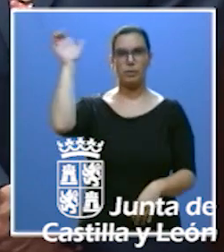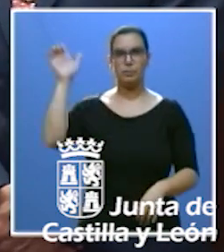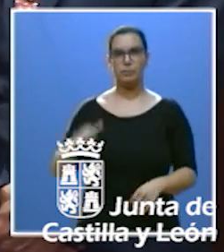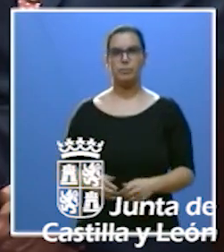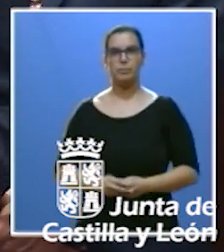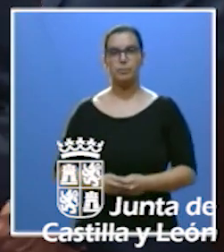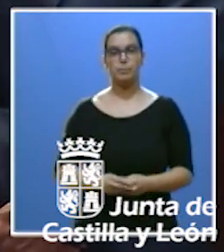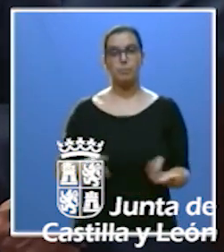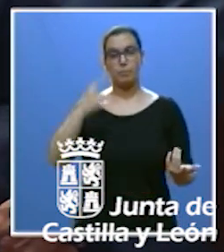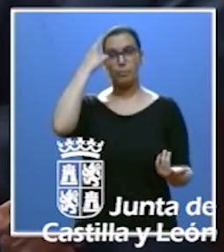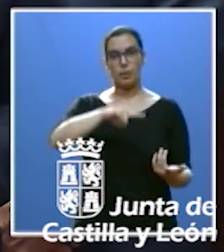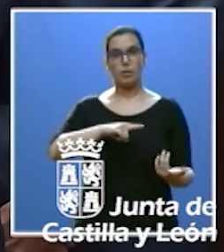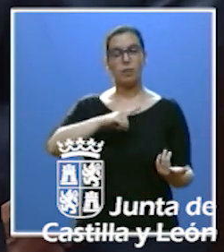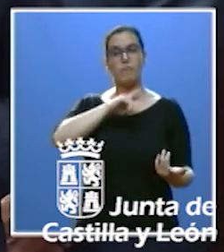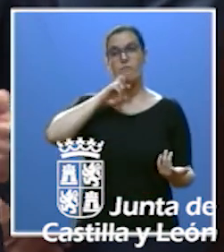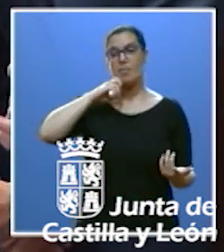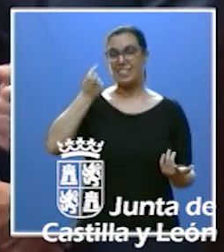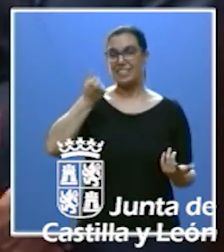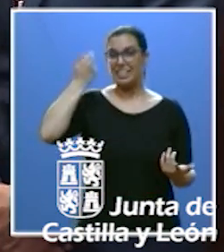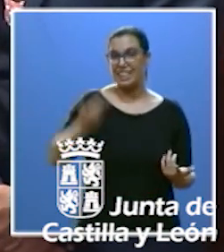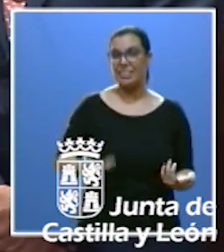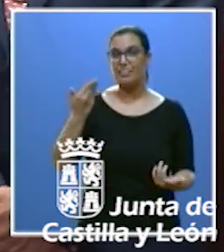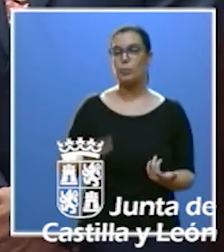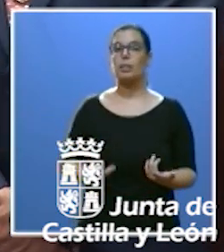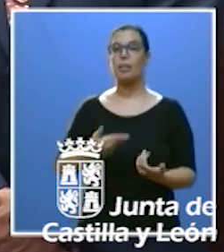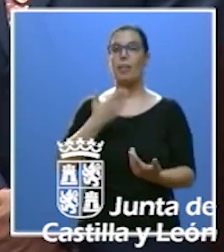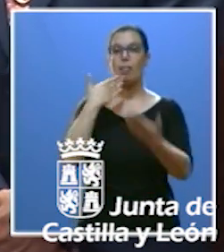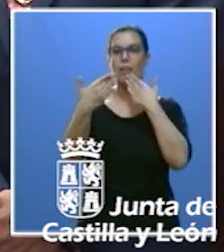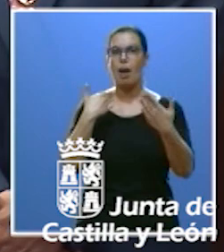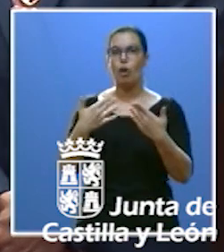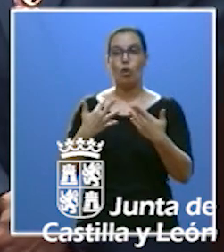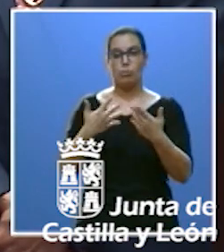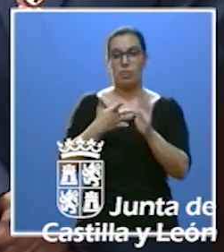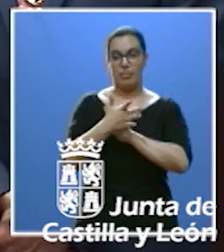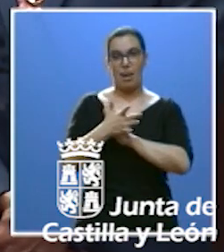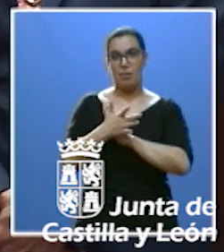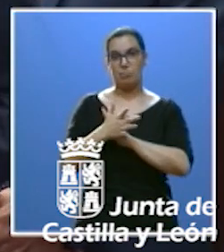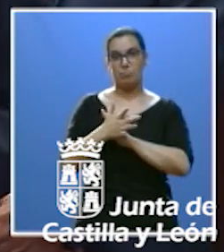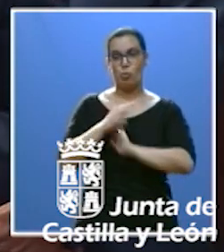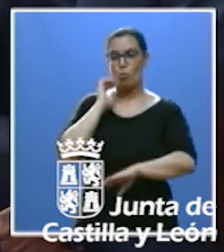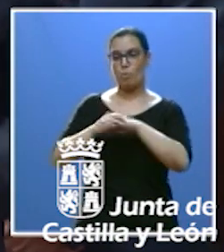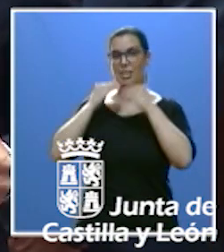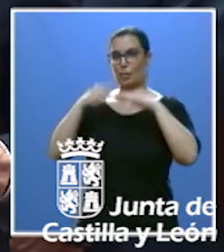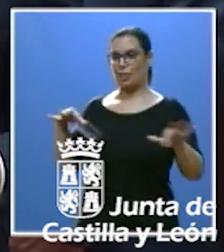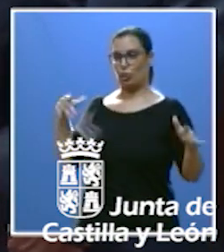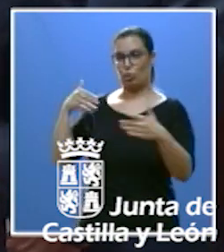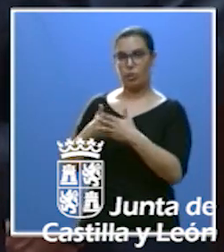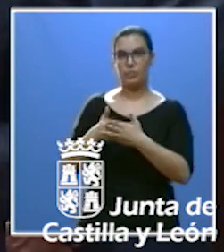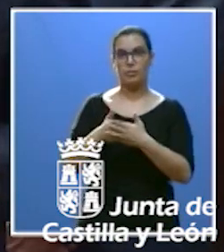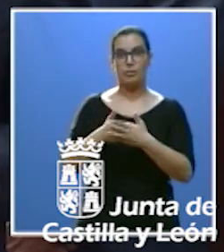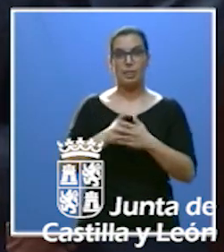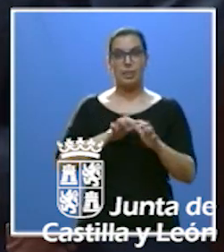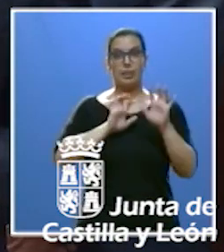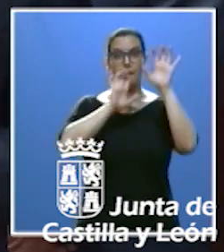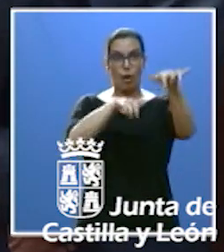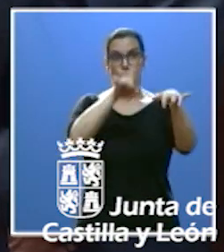Ese convencimiento del valor del diálogo nos hace ser consecuentes, además, con nuestra propia historia. León,